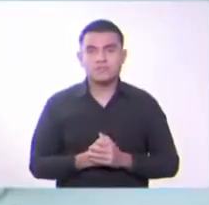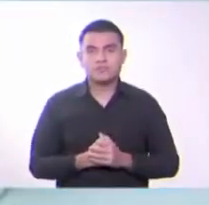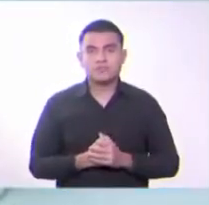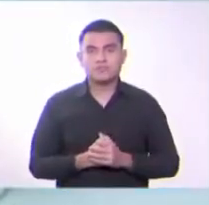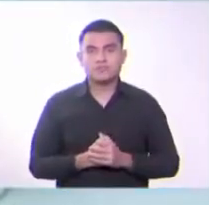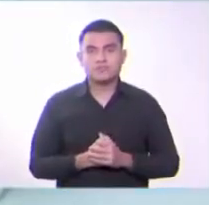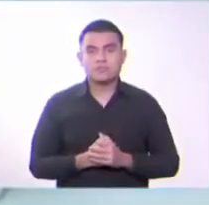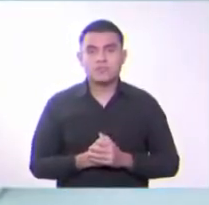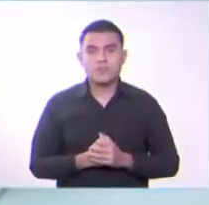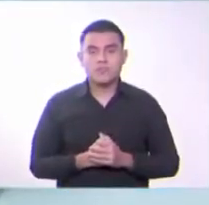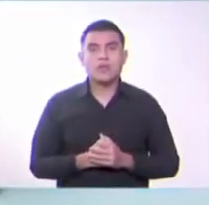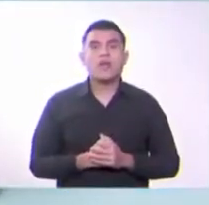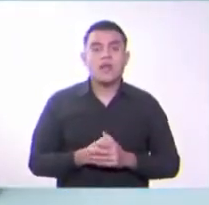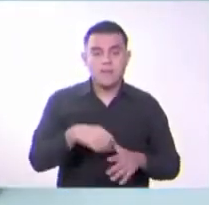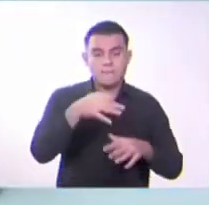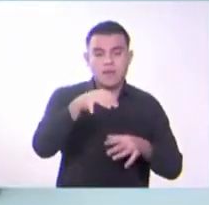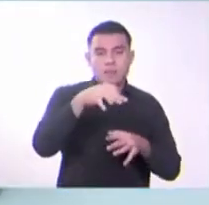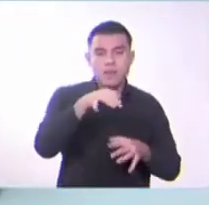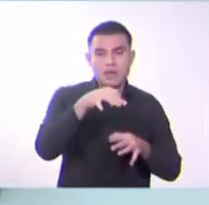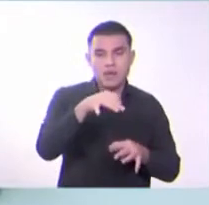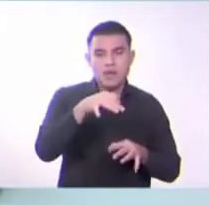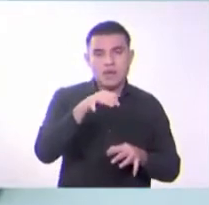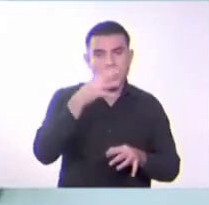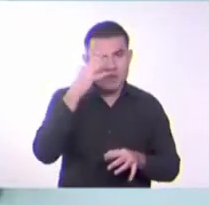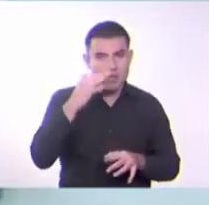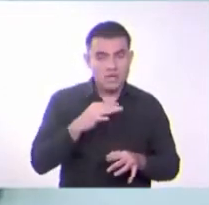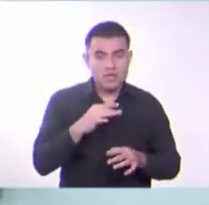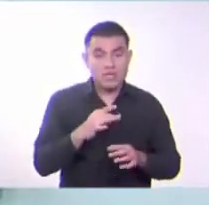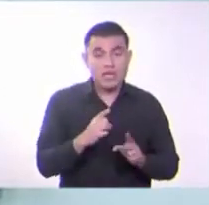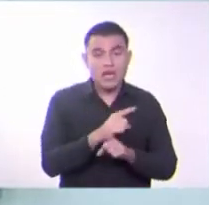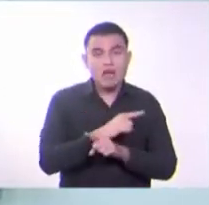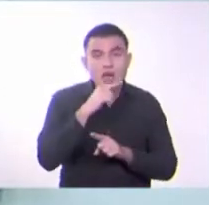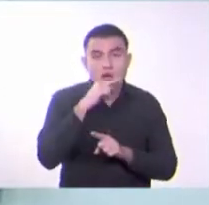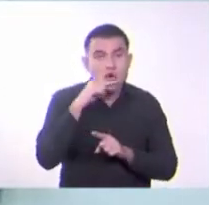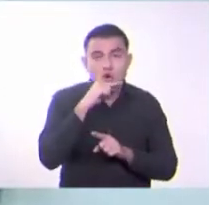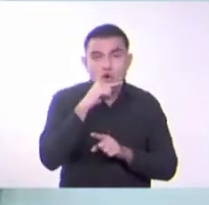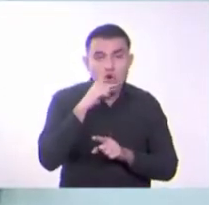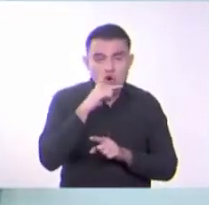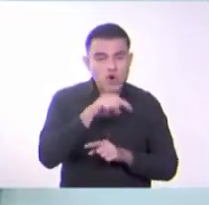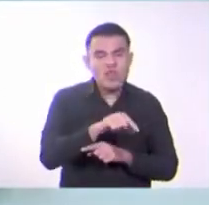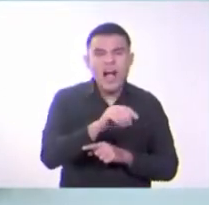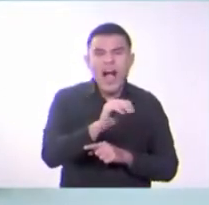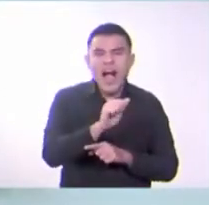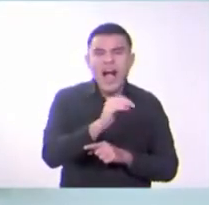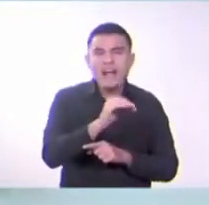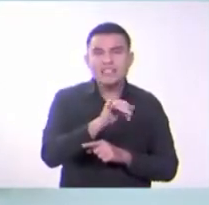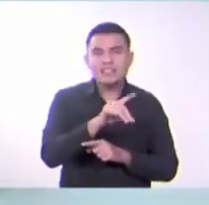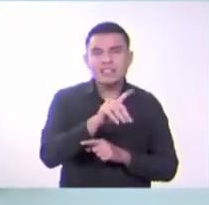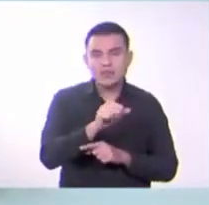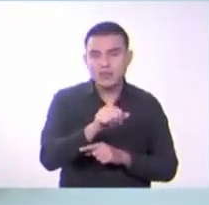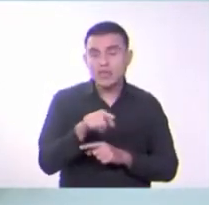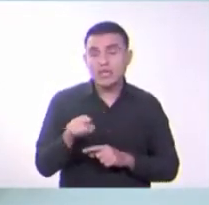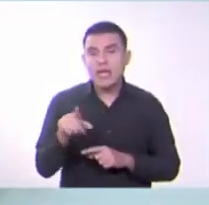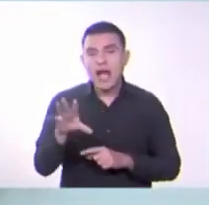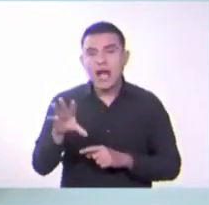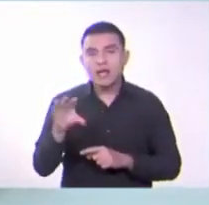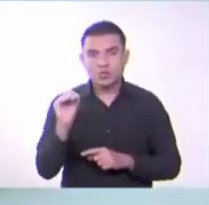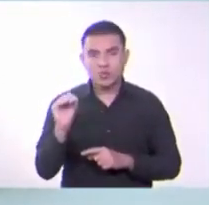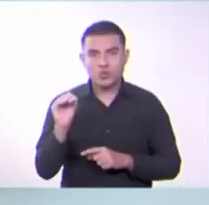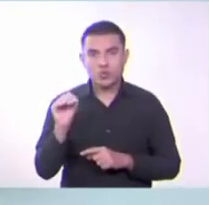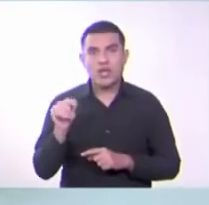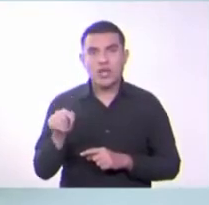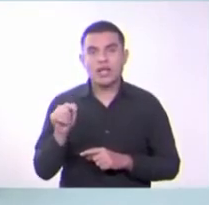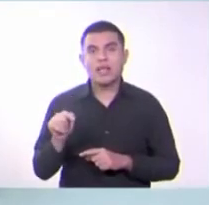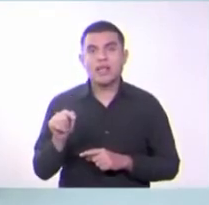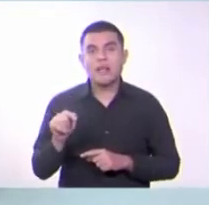El papel tornasol se torna rojo en presencia de sustancias ácidas y se torna azul al estar en